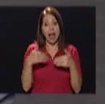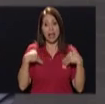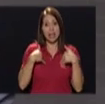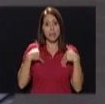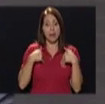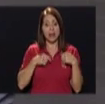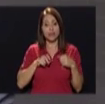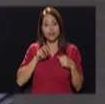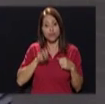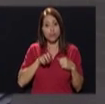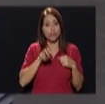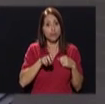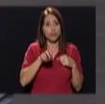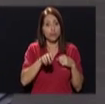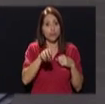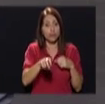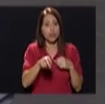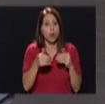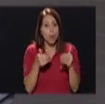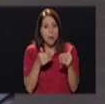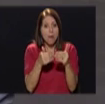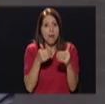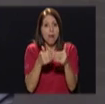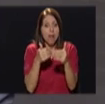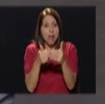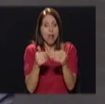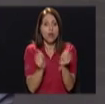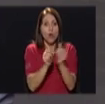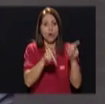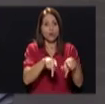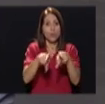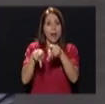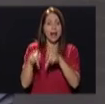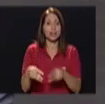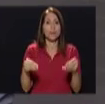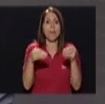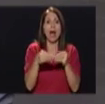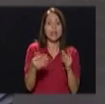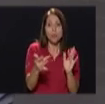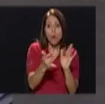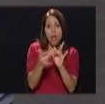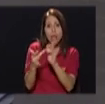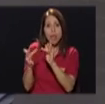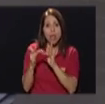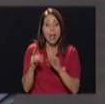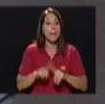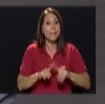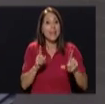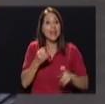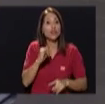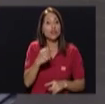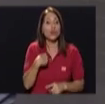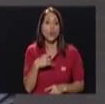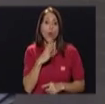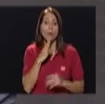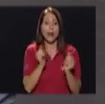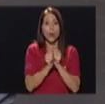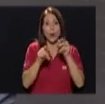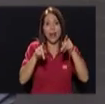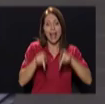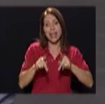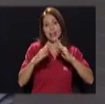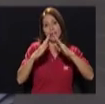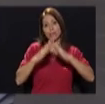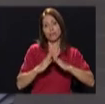de la fauna, un acercamiento entre la fauna y los humanos, entonces eso crea más interacciones. Pero si uno comenta con gente,